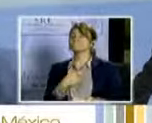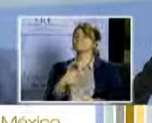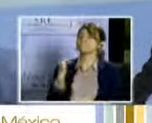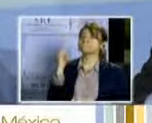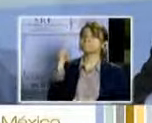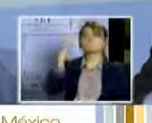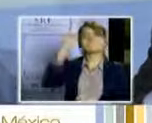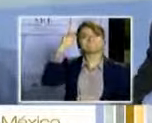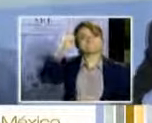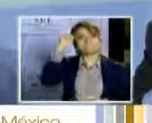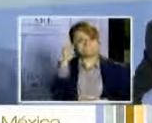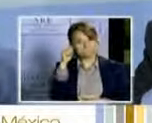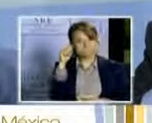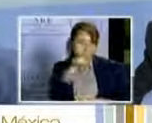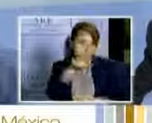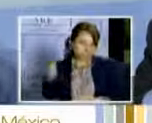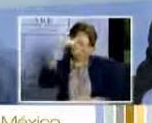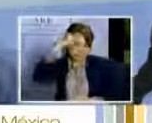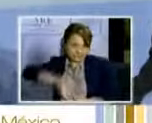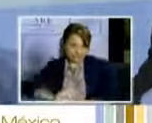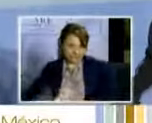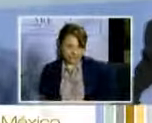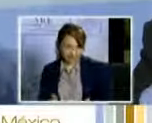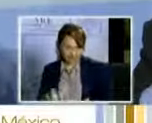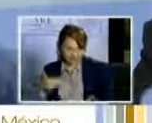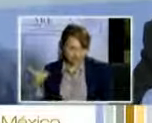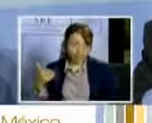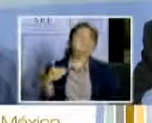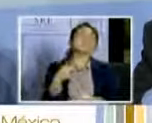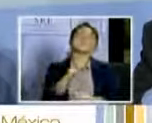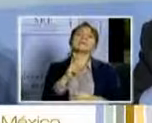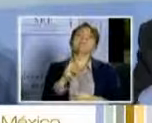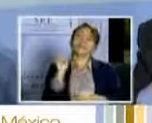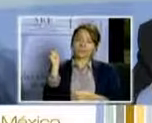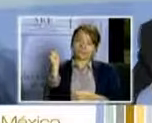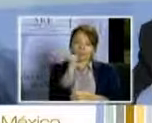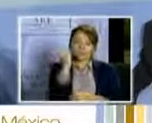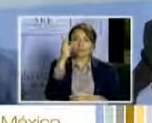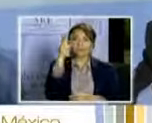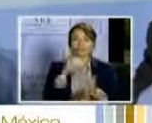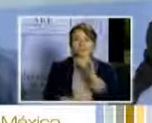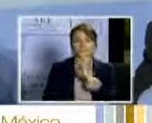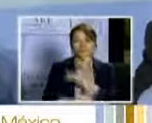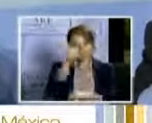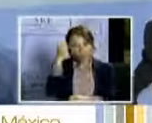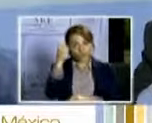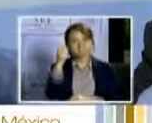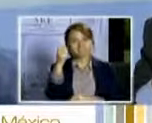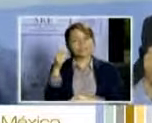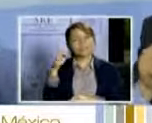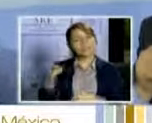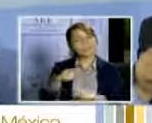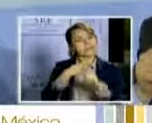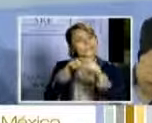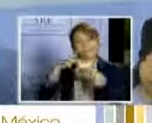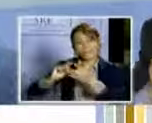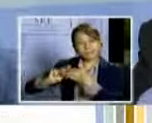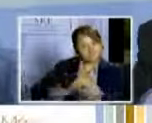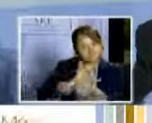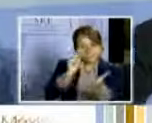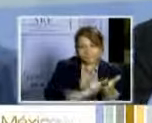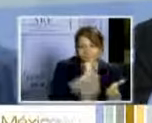marco constitucional mexicano, afortunadamente desde 2011, le ha otorgado a los tratados que contienen normas protectoras